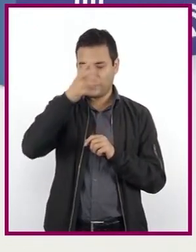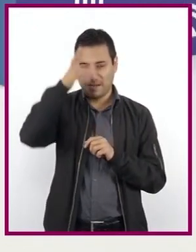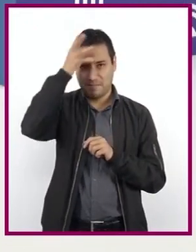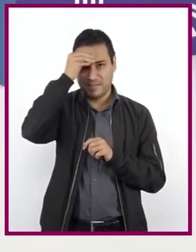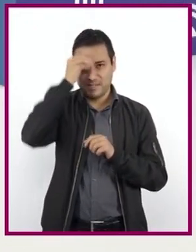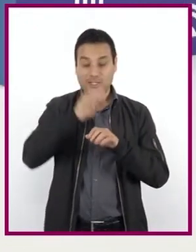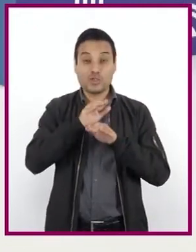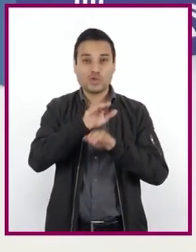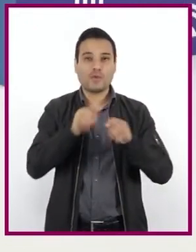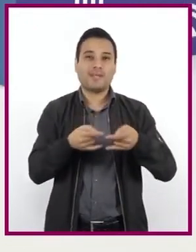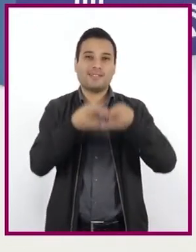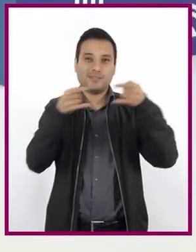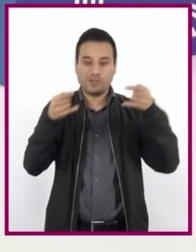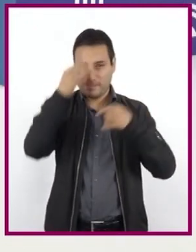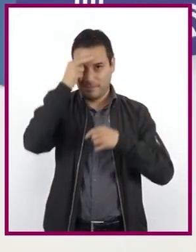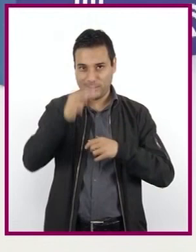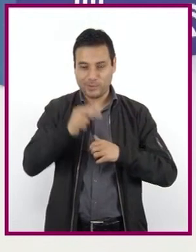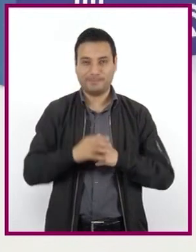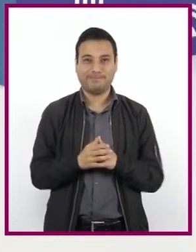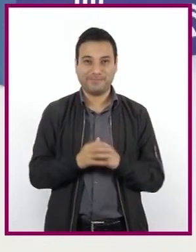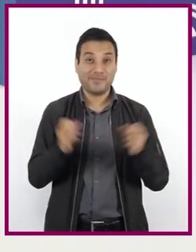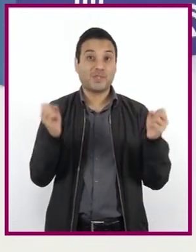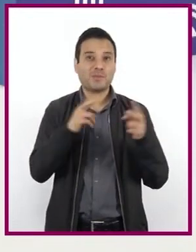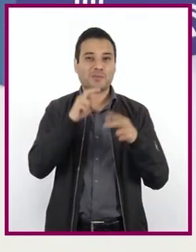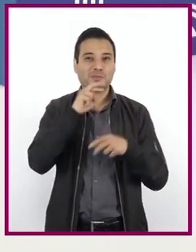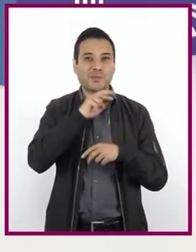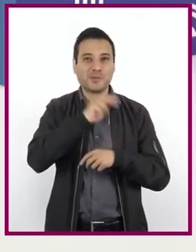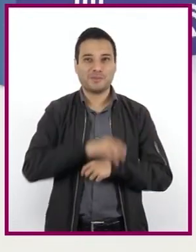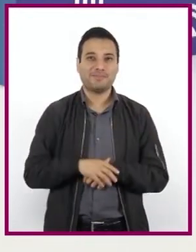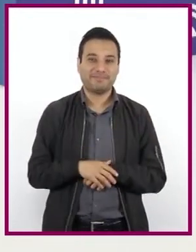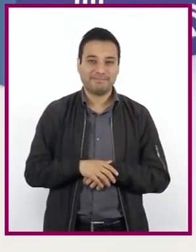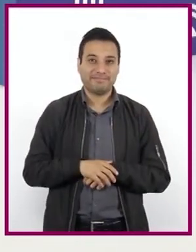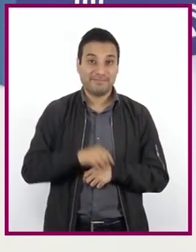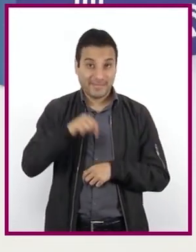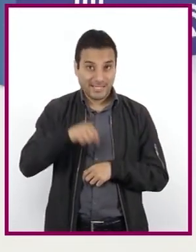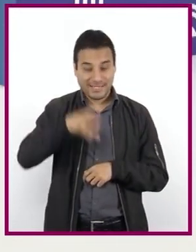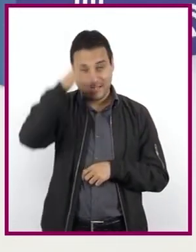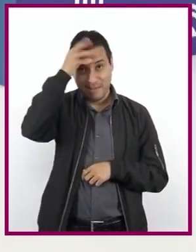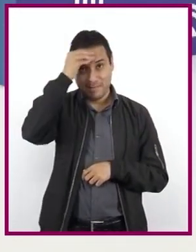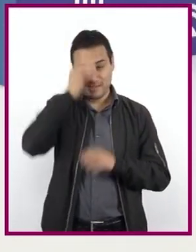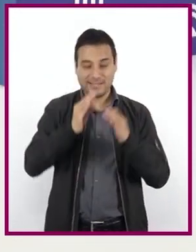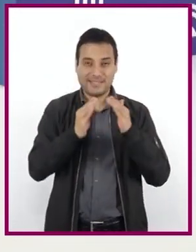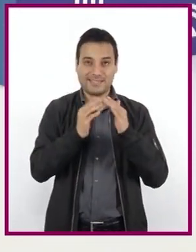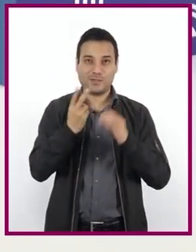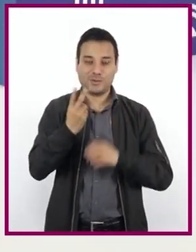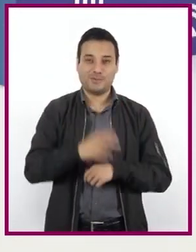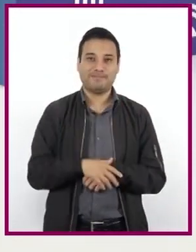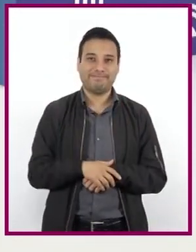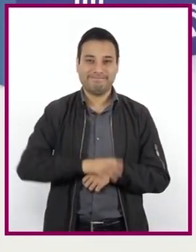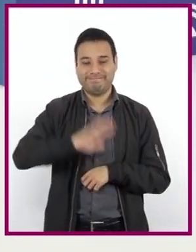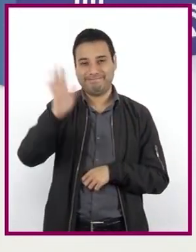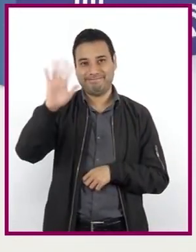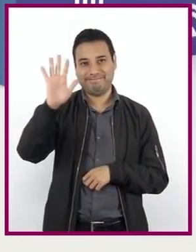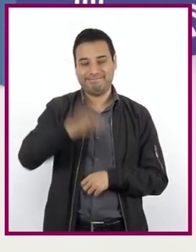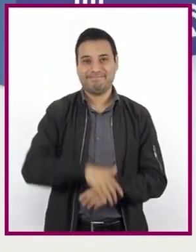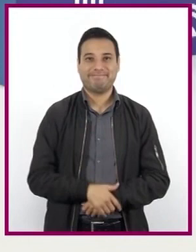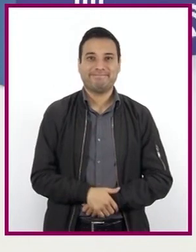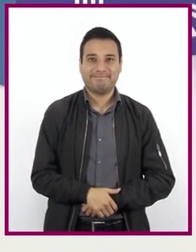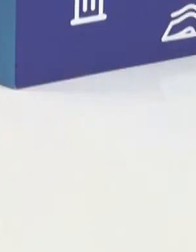historia de nuestro país. Así que nos vemos pronto aquí en Aprende en Casa 2. ¡Hasta la